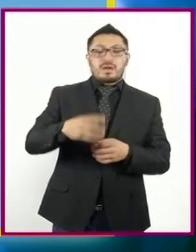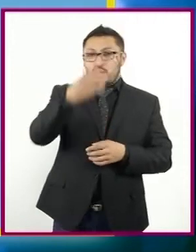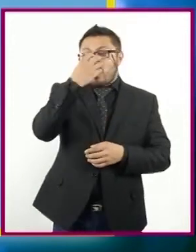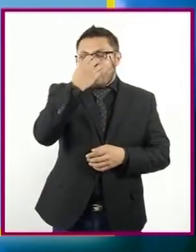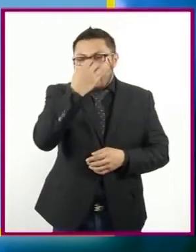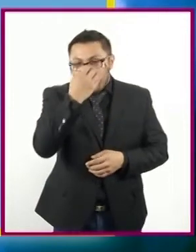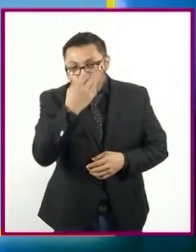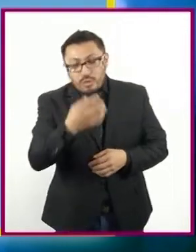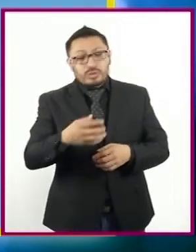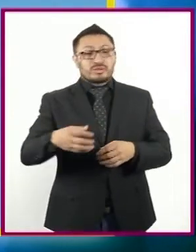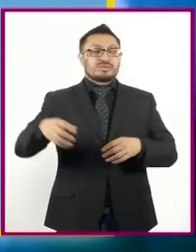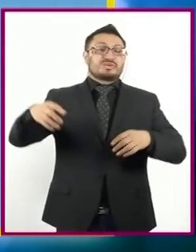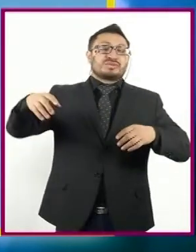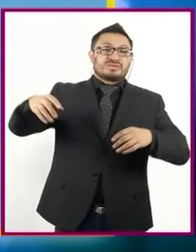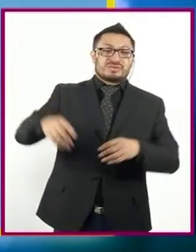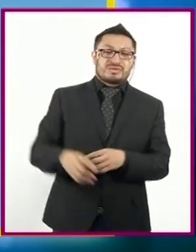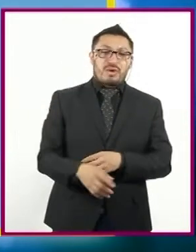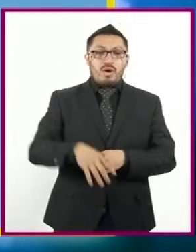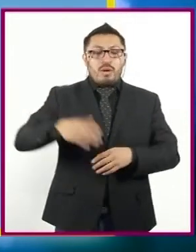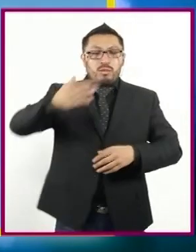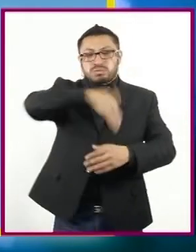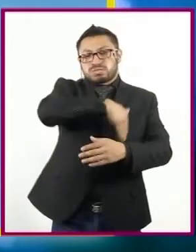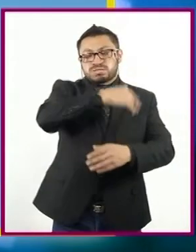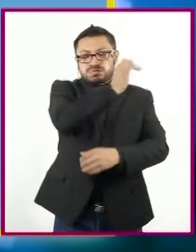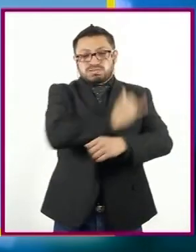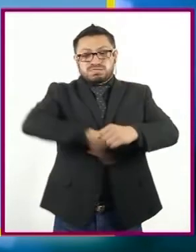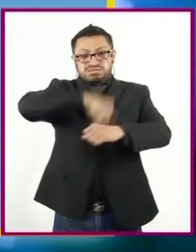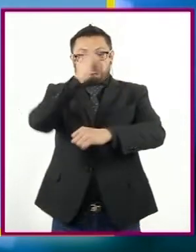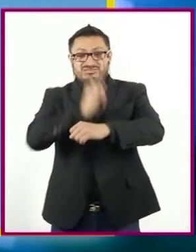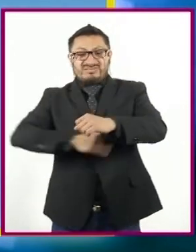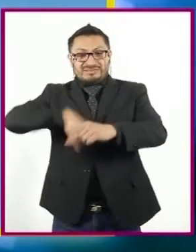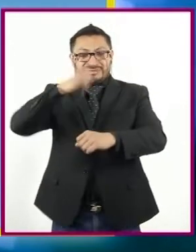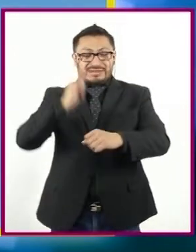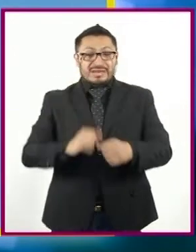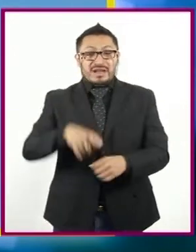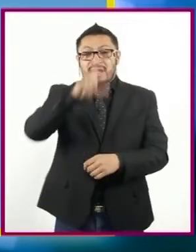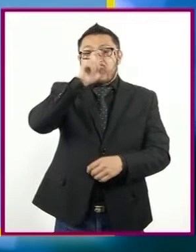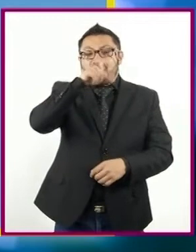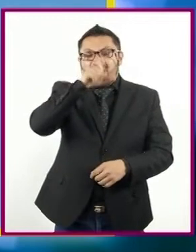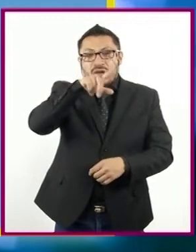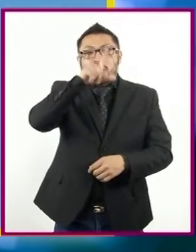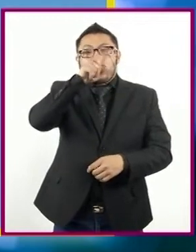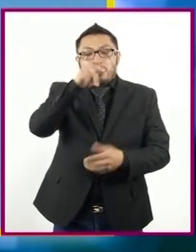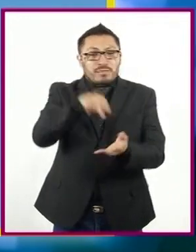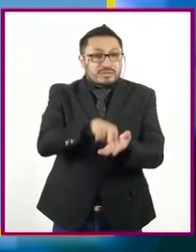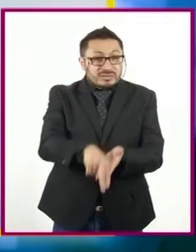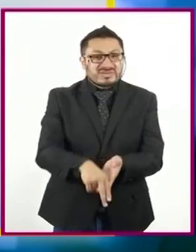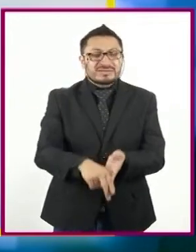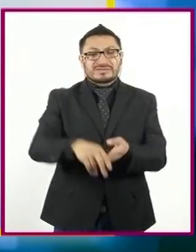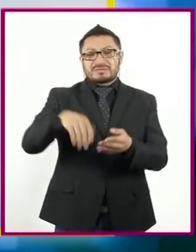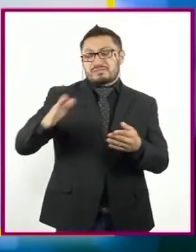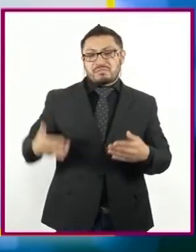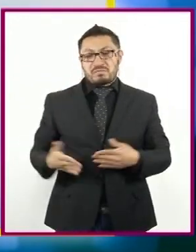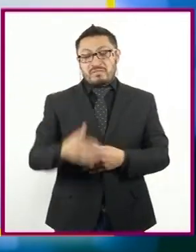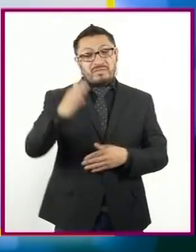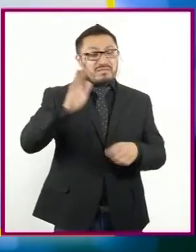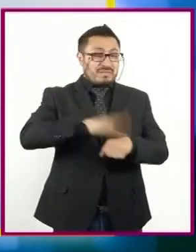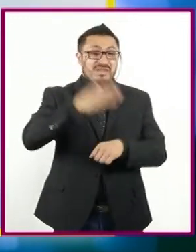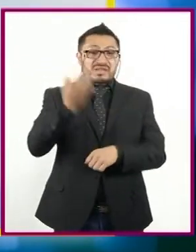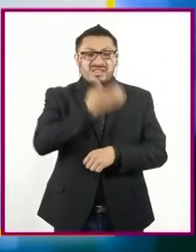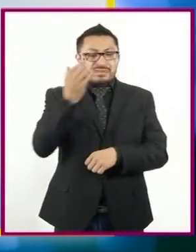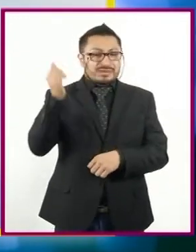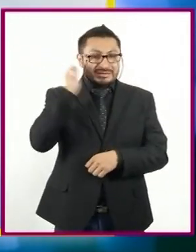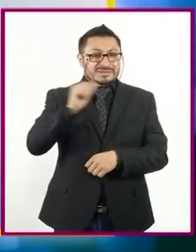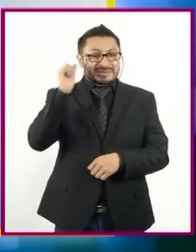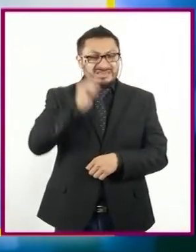grizzly, orca, rana, cuervo y salmón son los animales representados más comunes. Casi siempre los